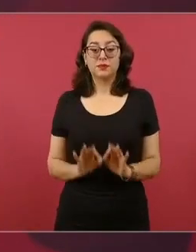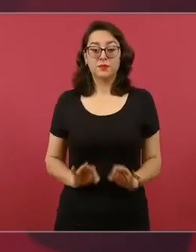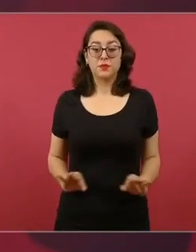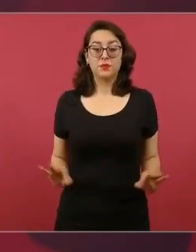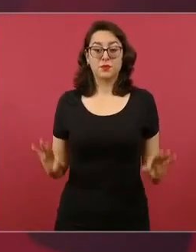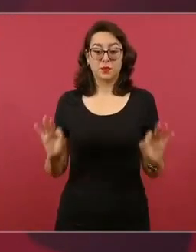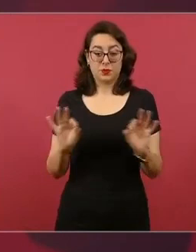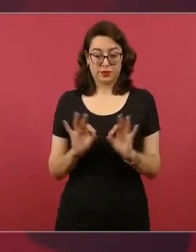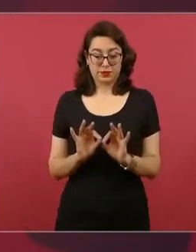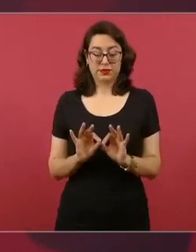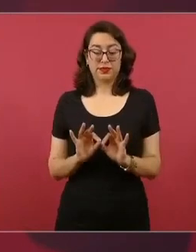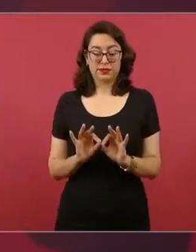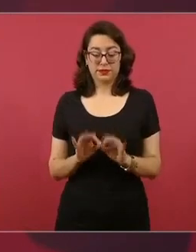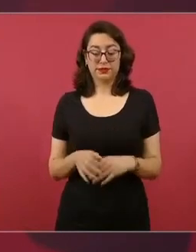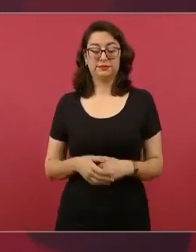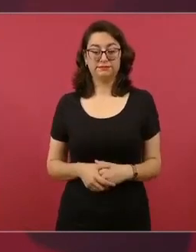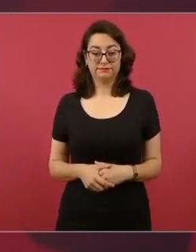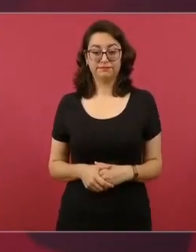El mismo